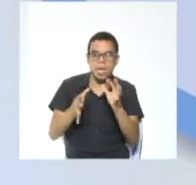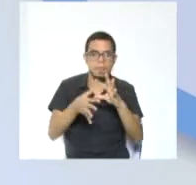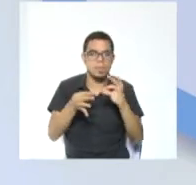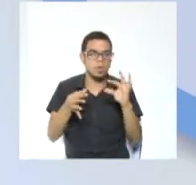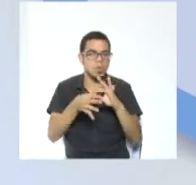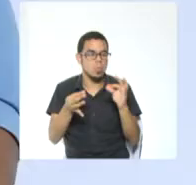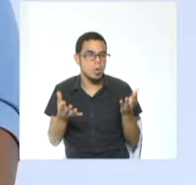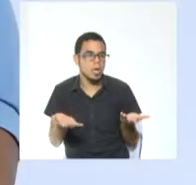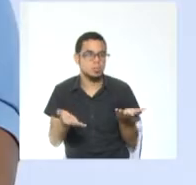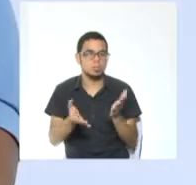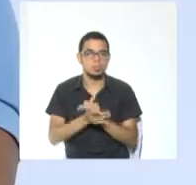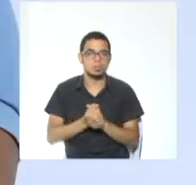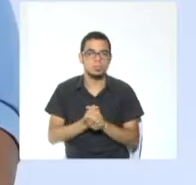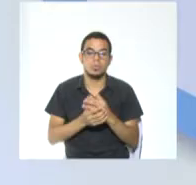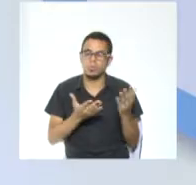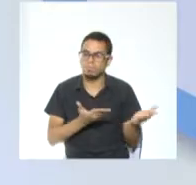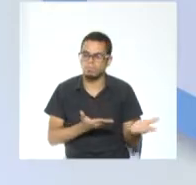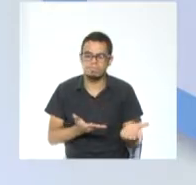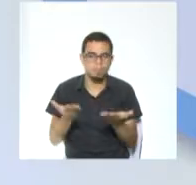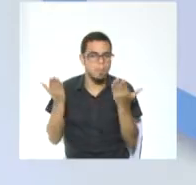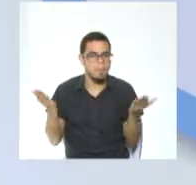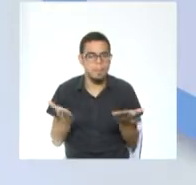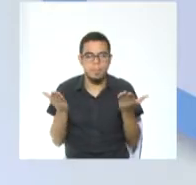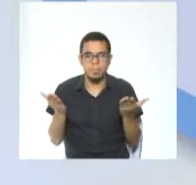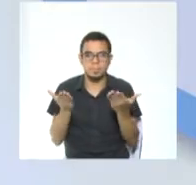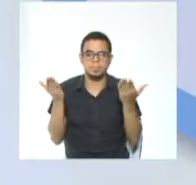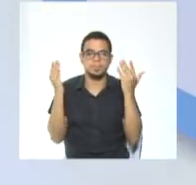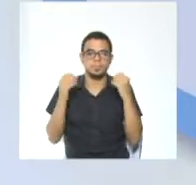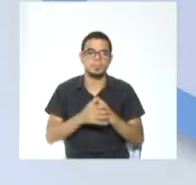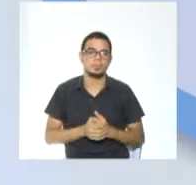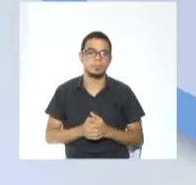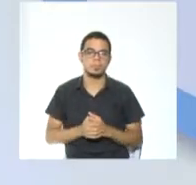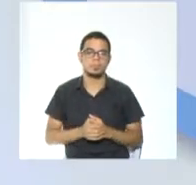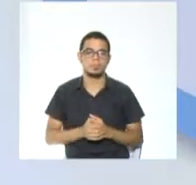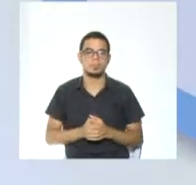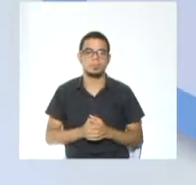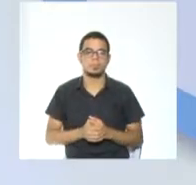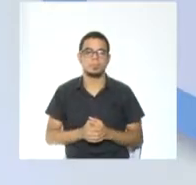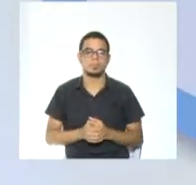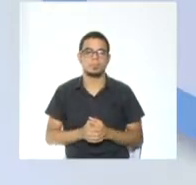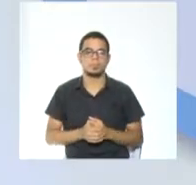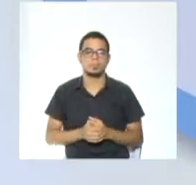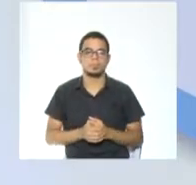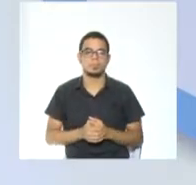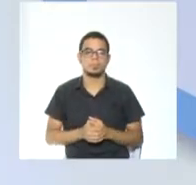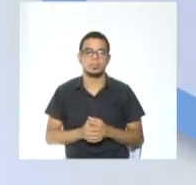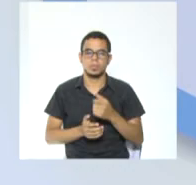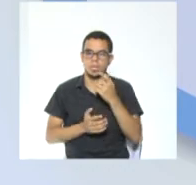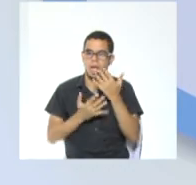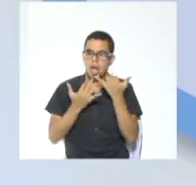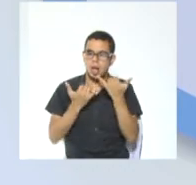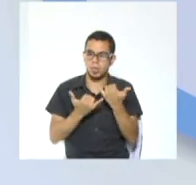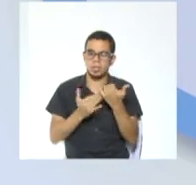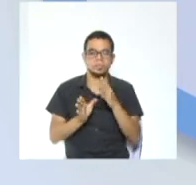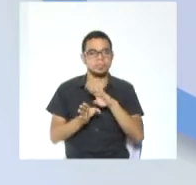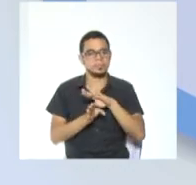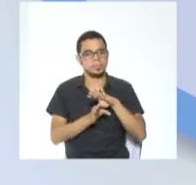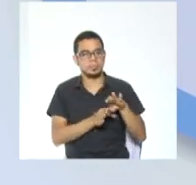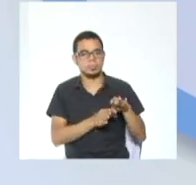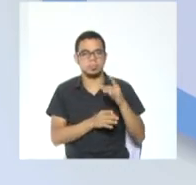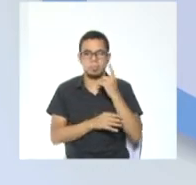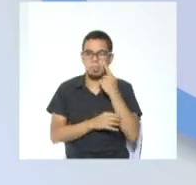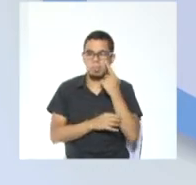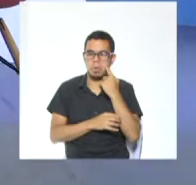podemos realizar diferentes dramatizaciones de cuentos. Ahora bien, observamos sobre la